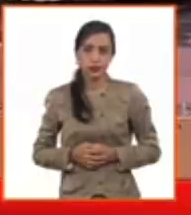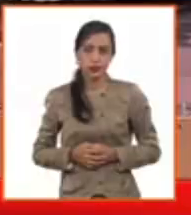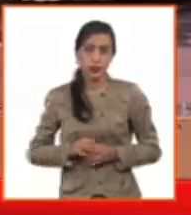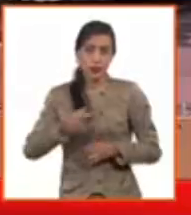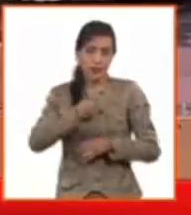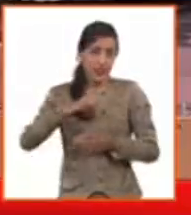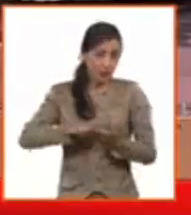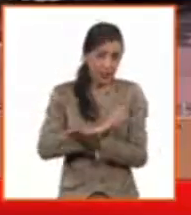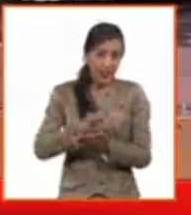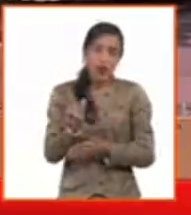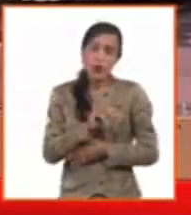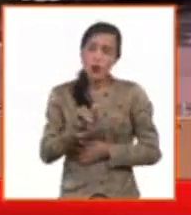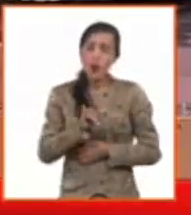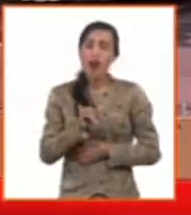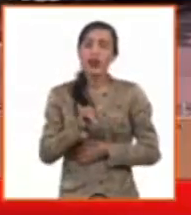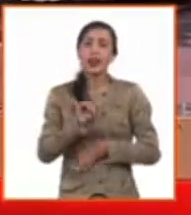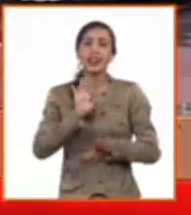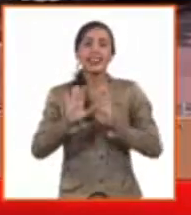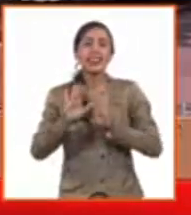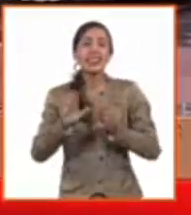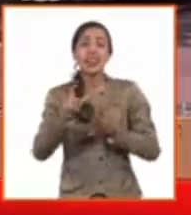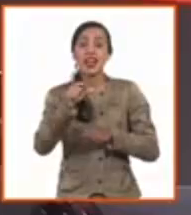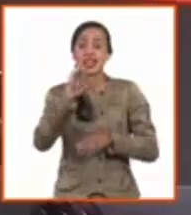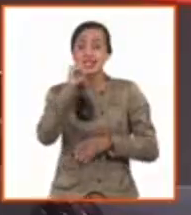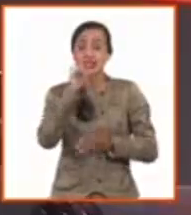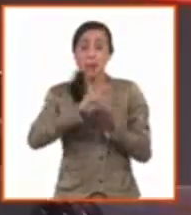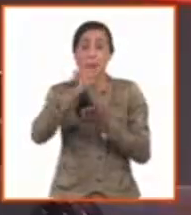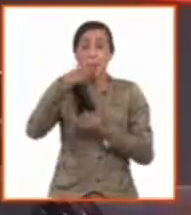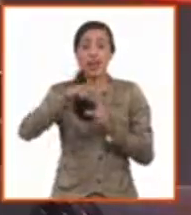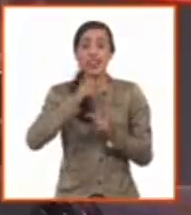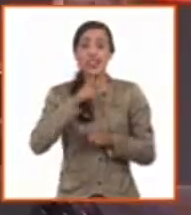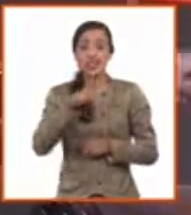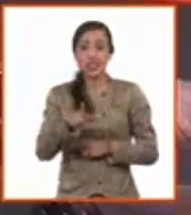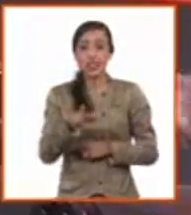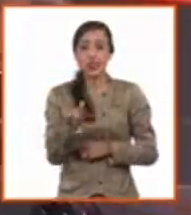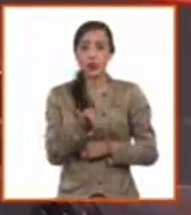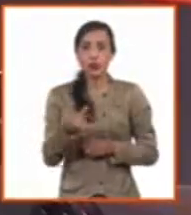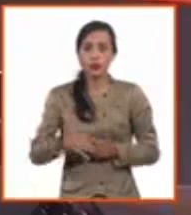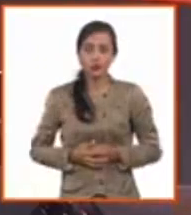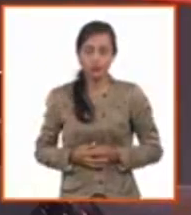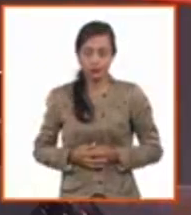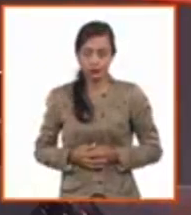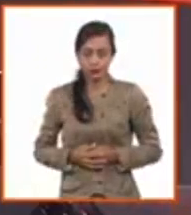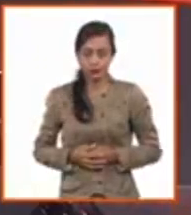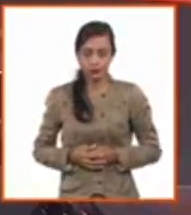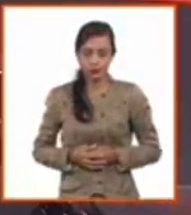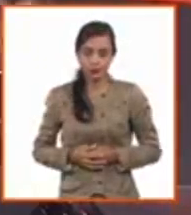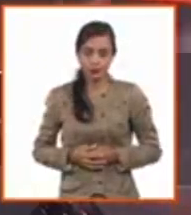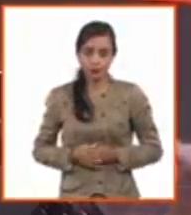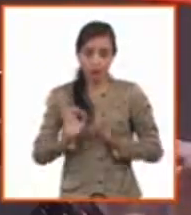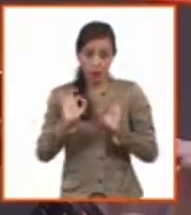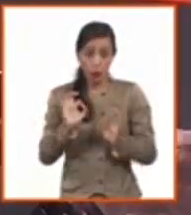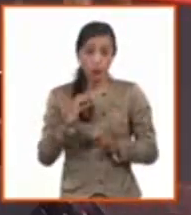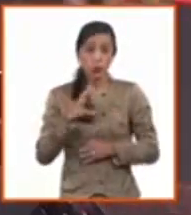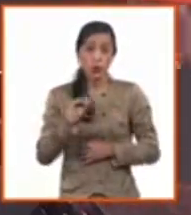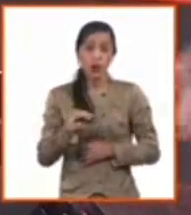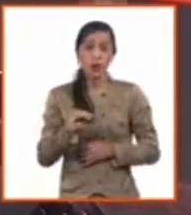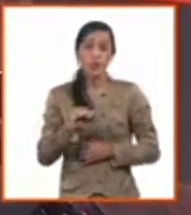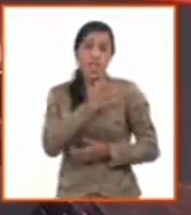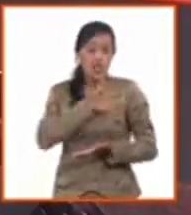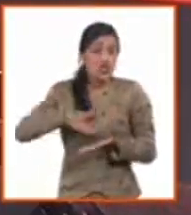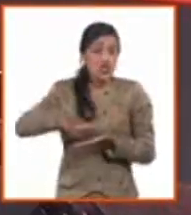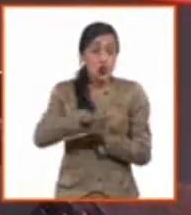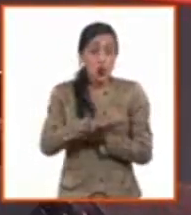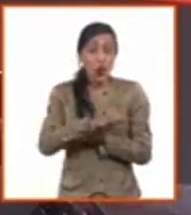a través de la tienda de seis motel y creo que es justo que digamos que bueno en